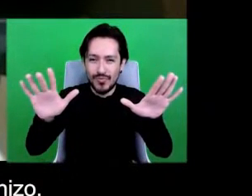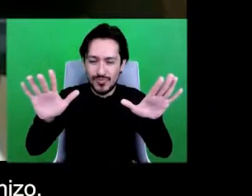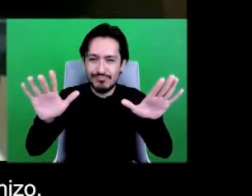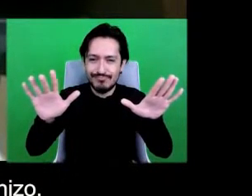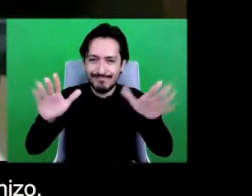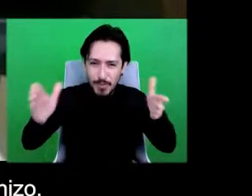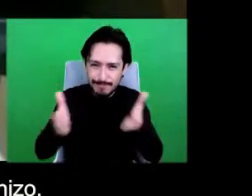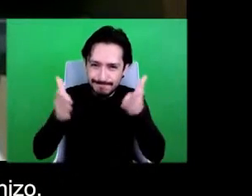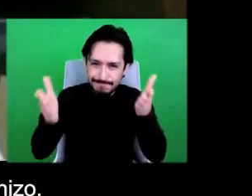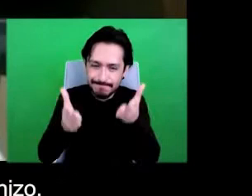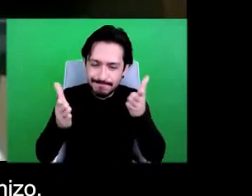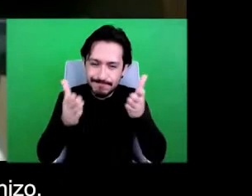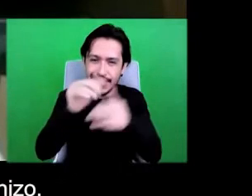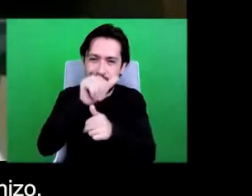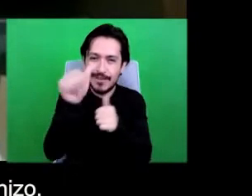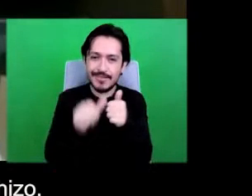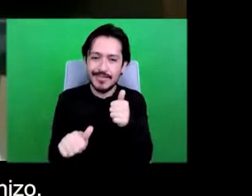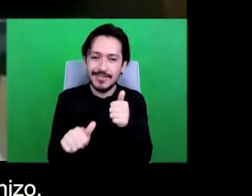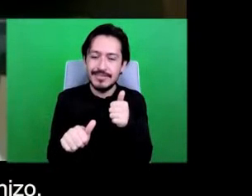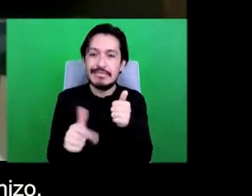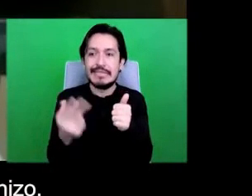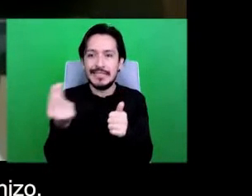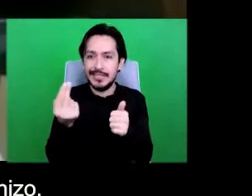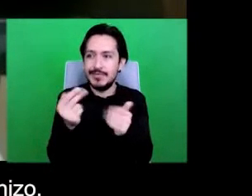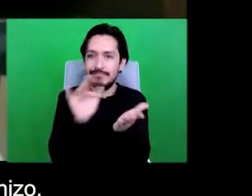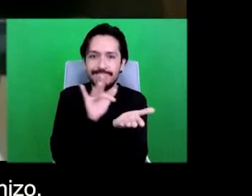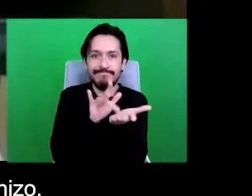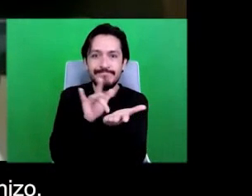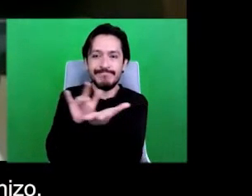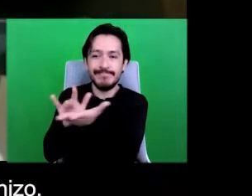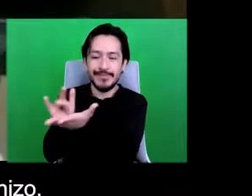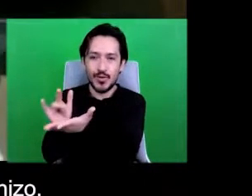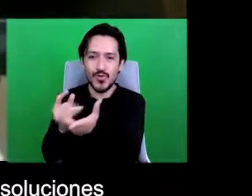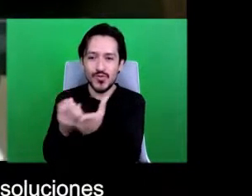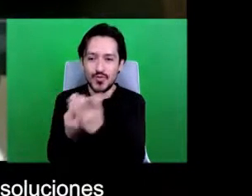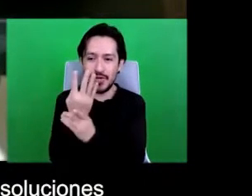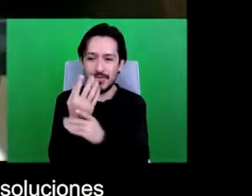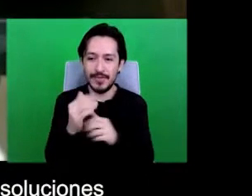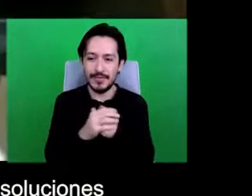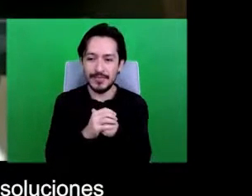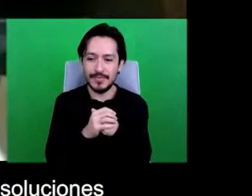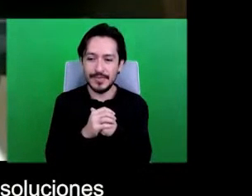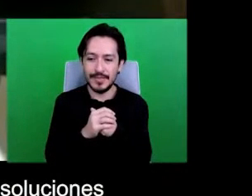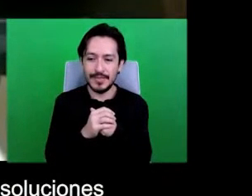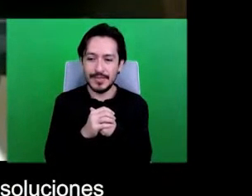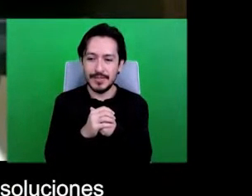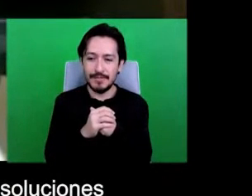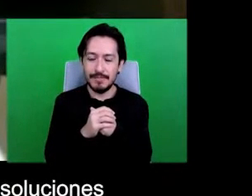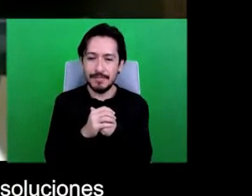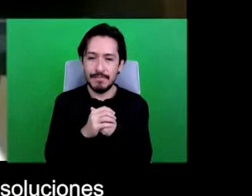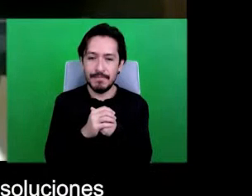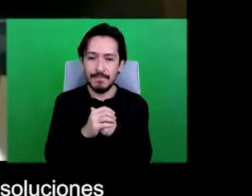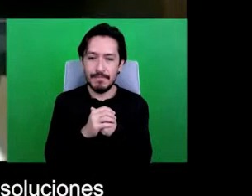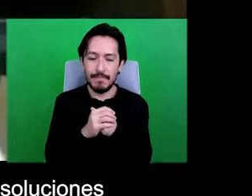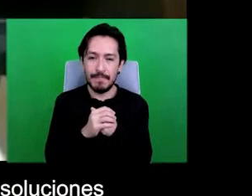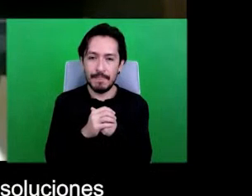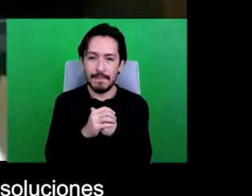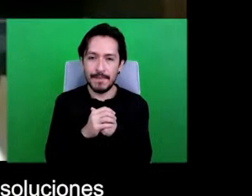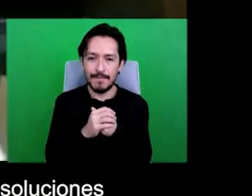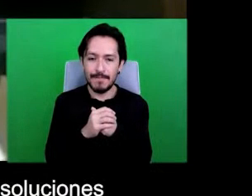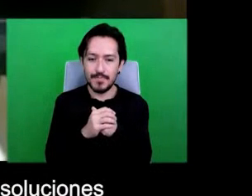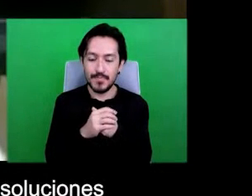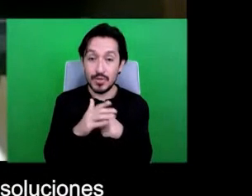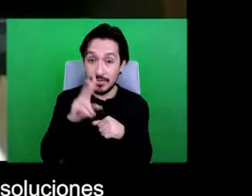este ejercicio que se hizo me sirvió mucho para actualizarme, tanto con las